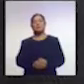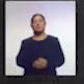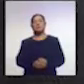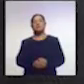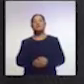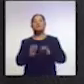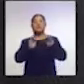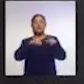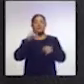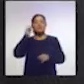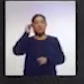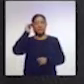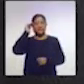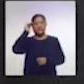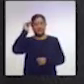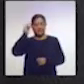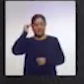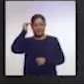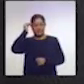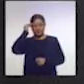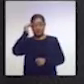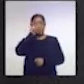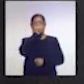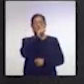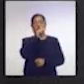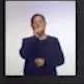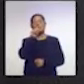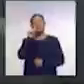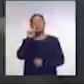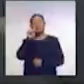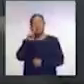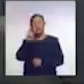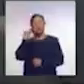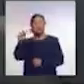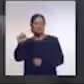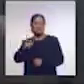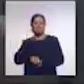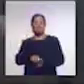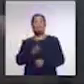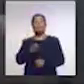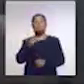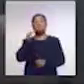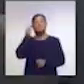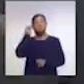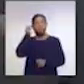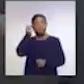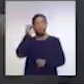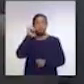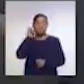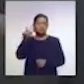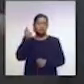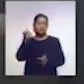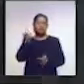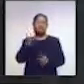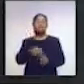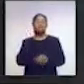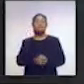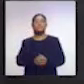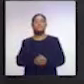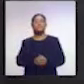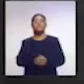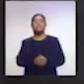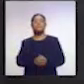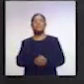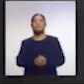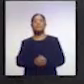la maestría en gestión de turismo regional sustentable. Bien, una maestría que tiene beca. Sí, así es. De hecho, cabe resaltar esto. Esta maestría está adscrita a